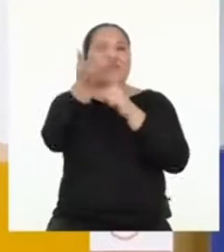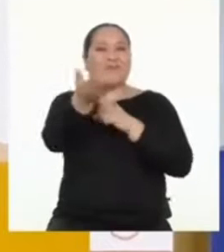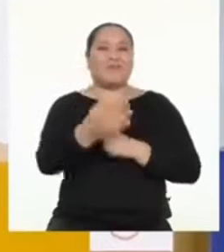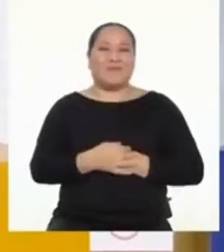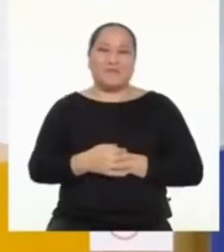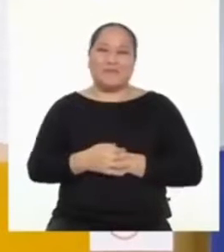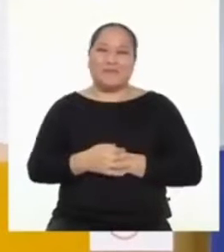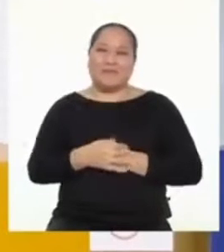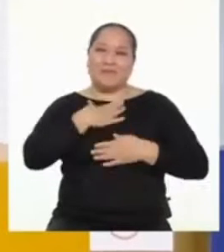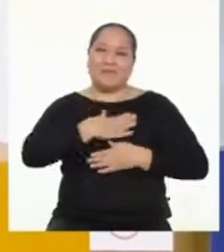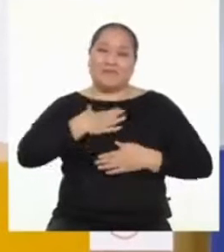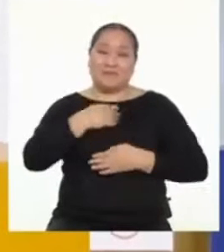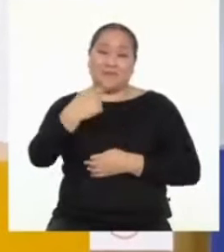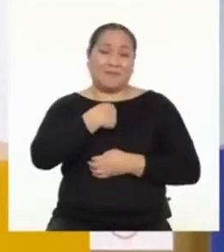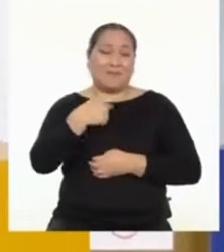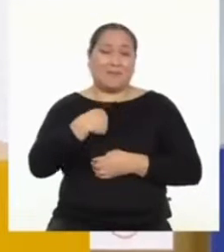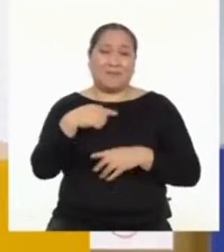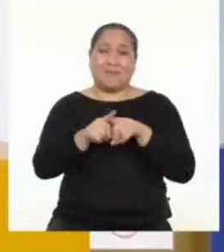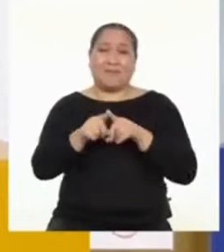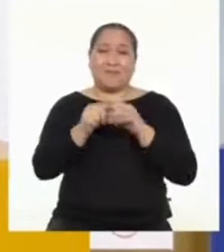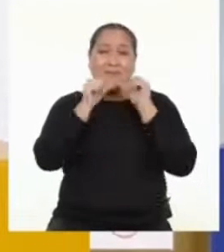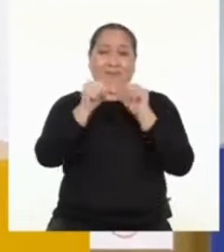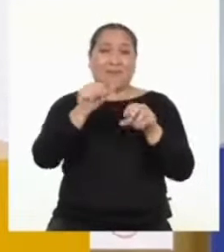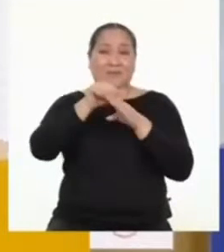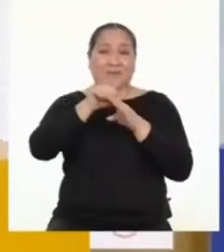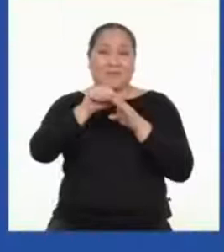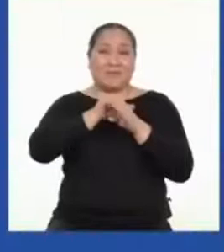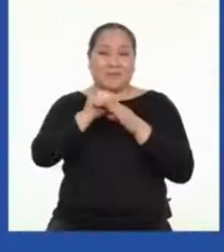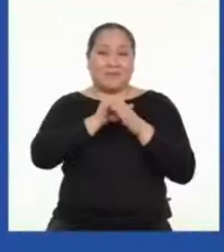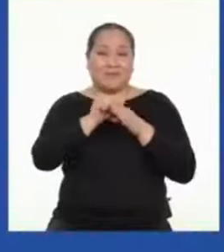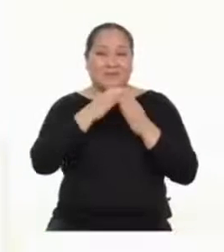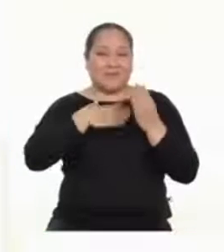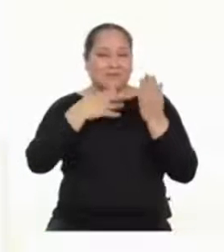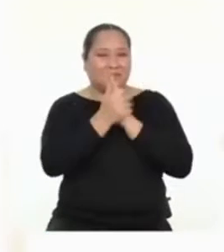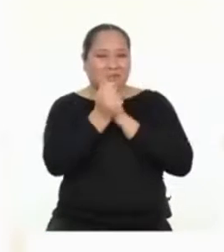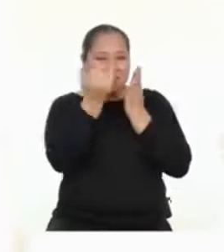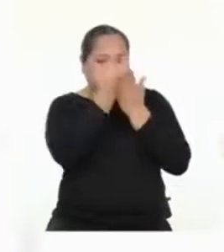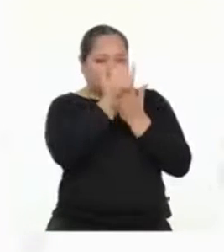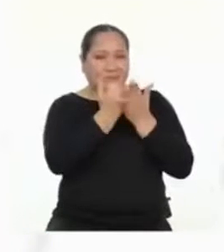divertido. Especialmente para mí, que tengo que seguir practicando mis habilidades de dibujo.